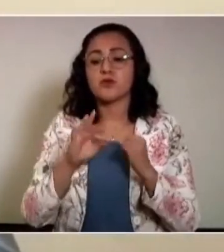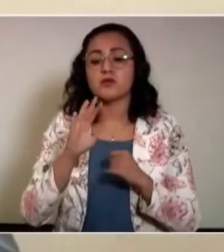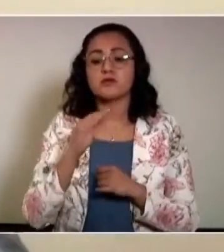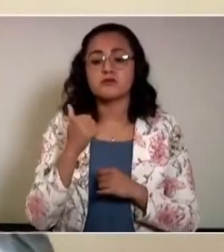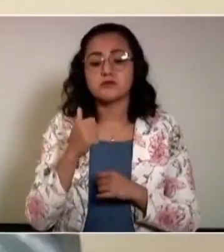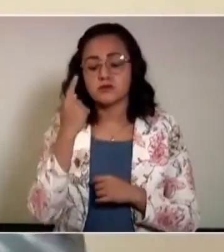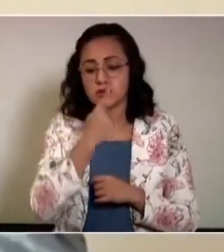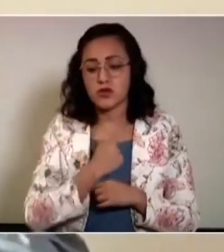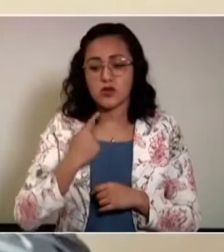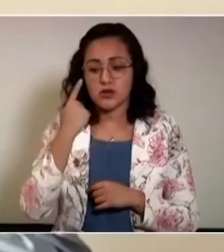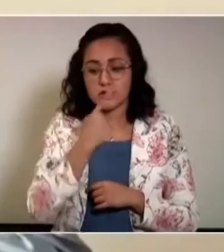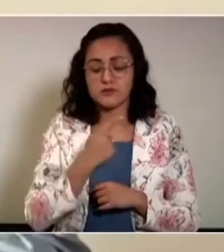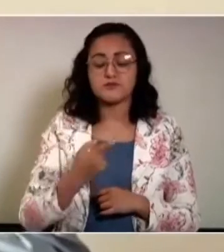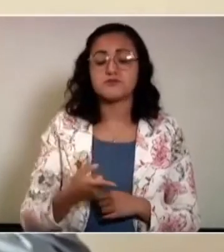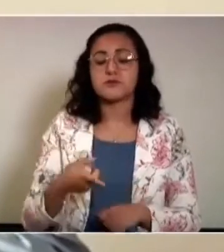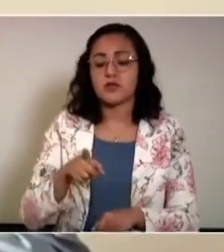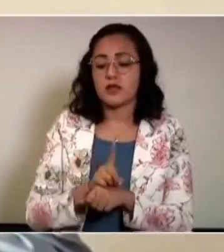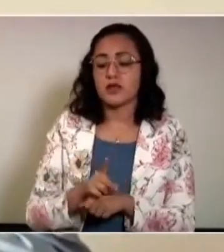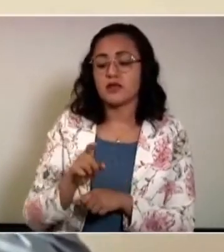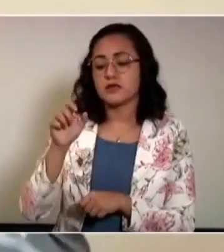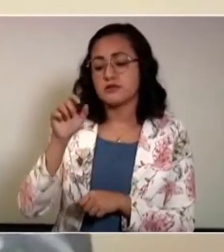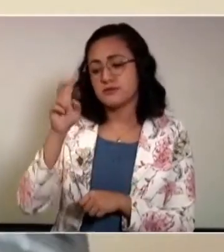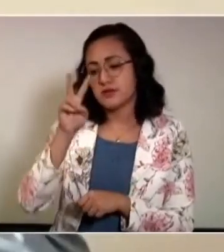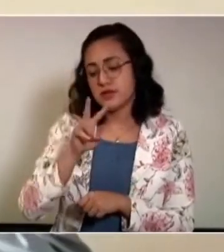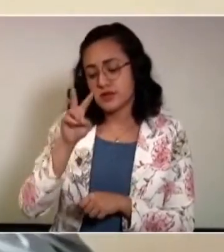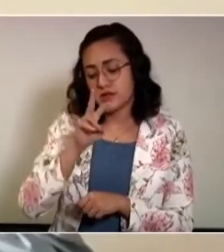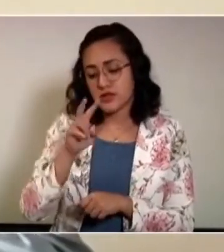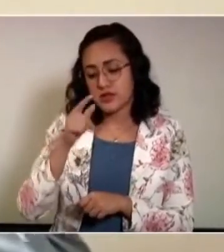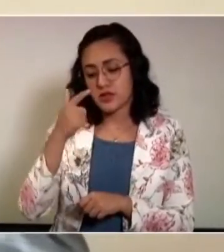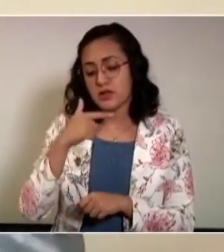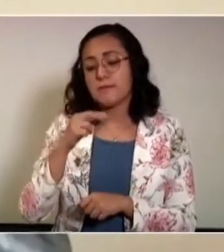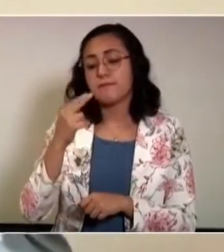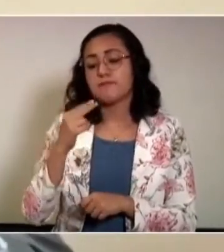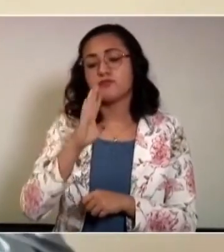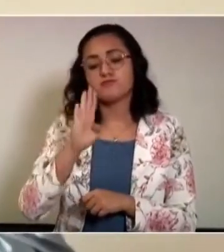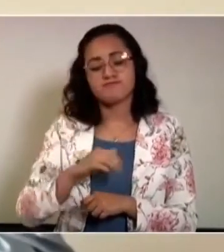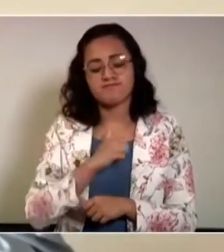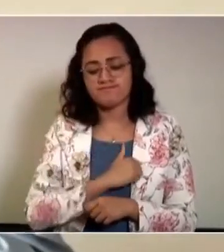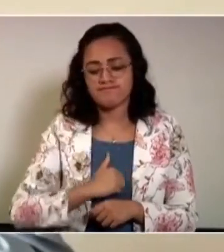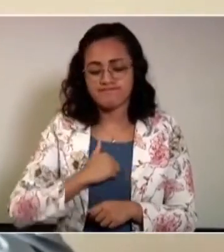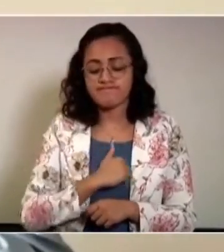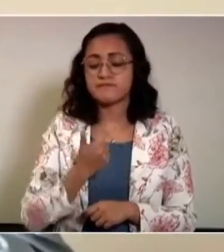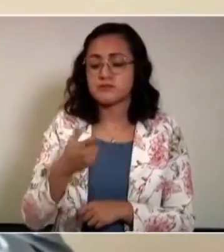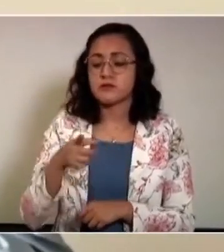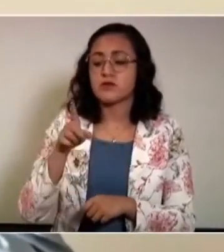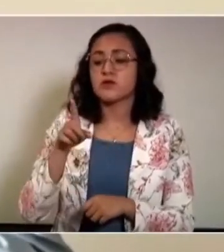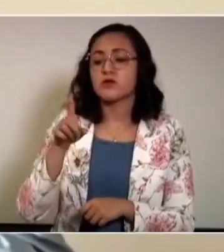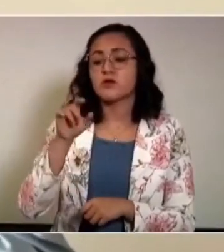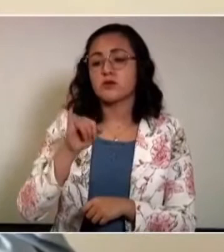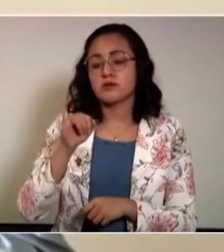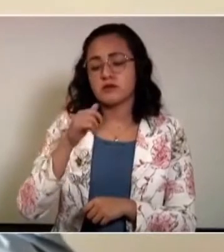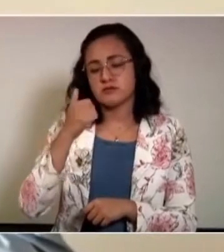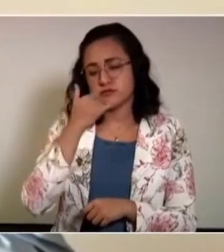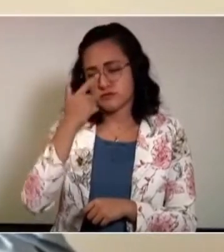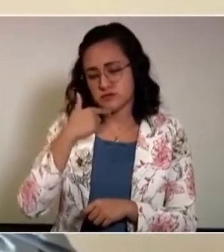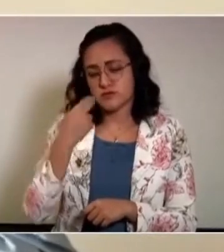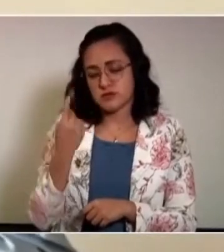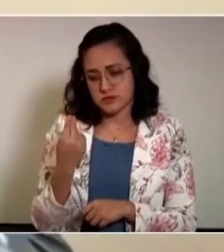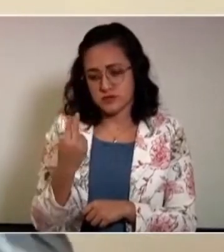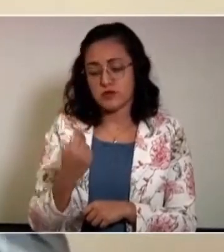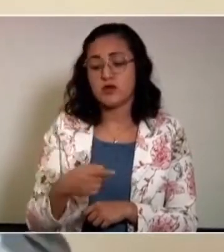96 horas a corte del viernes 25 lamentables defunciones del jueves por la noche perdón